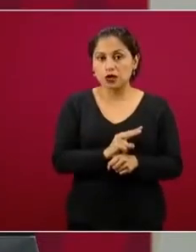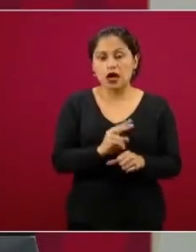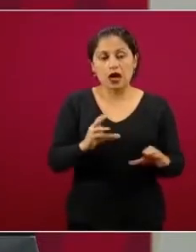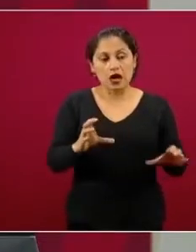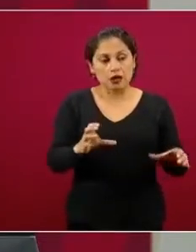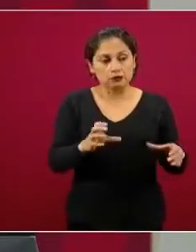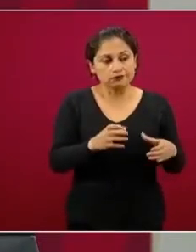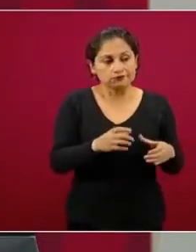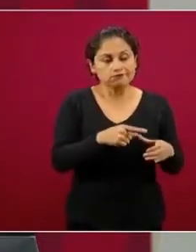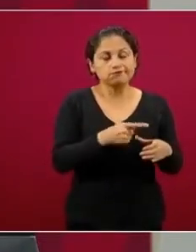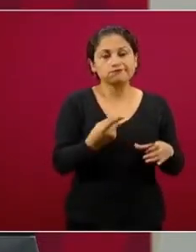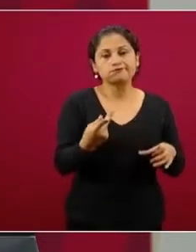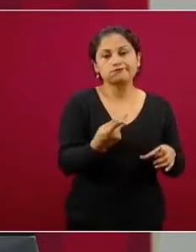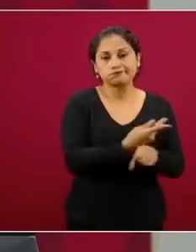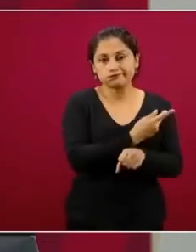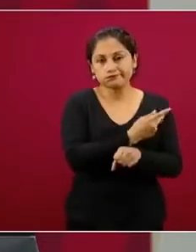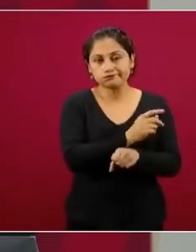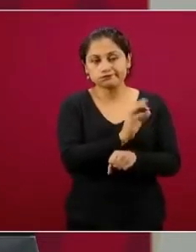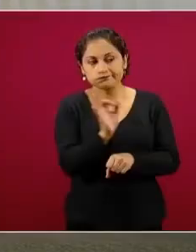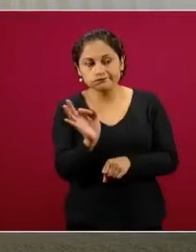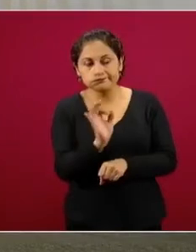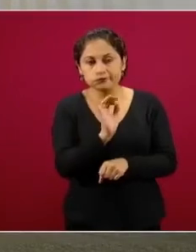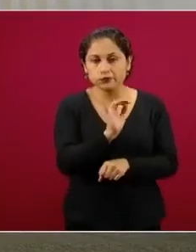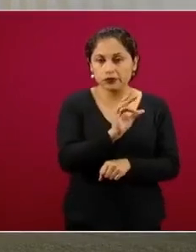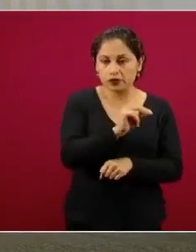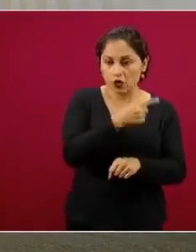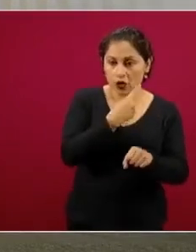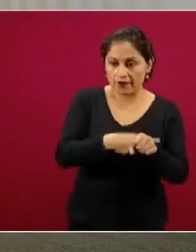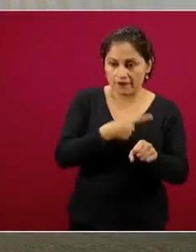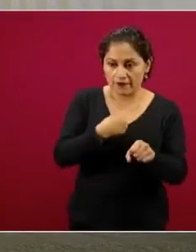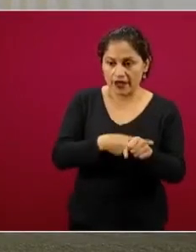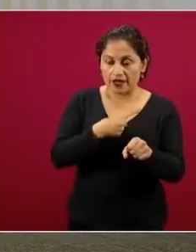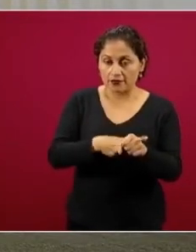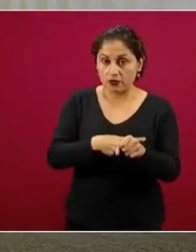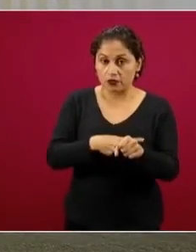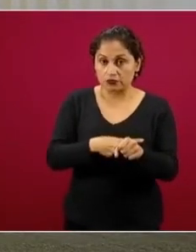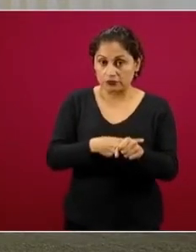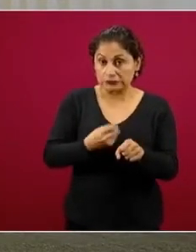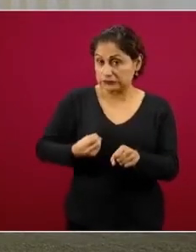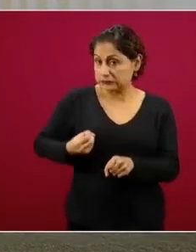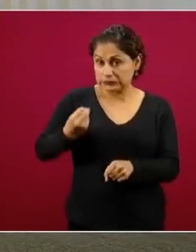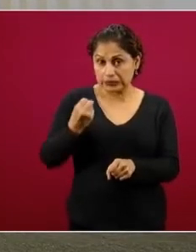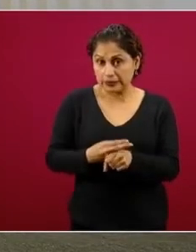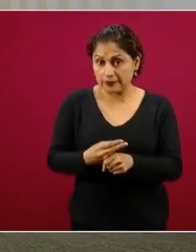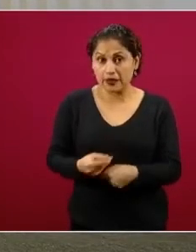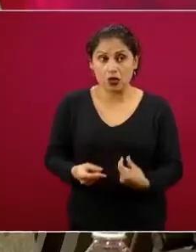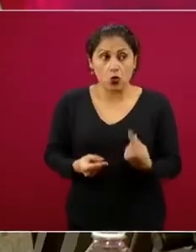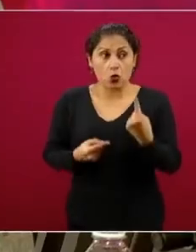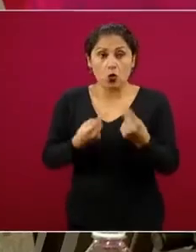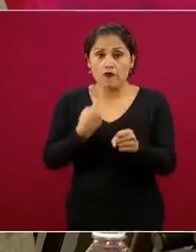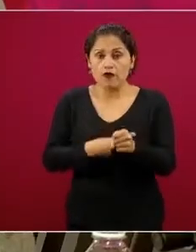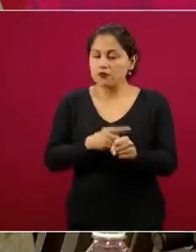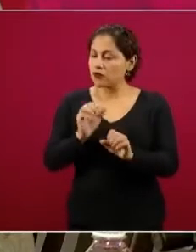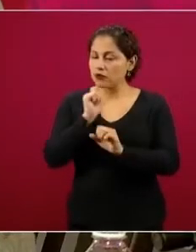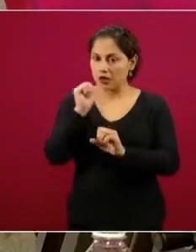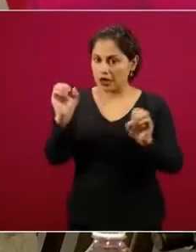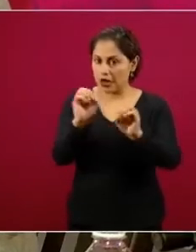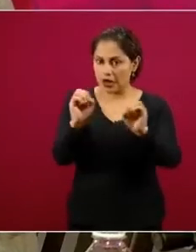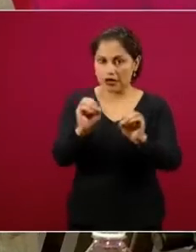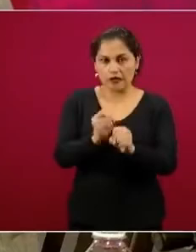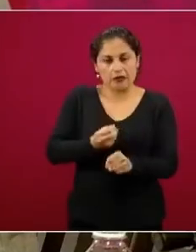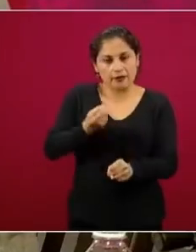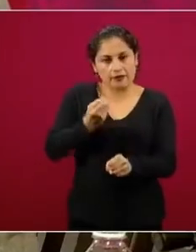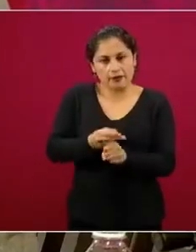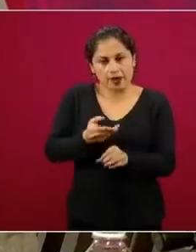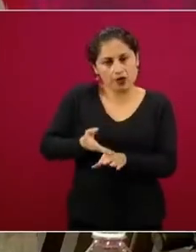comunitaria, centrada en casos sospechosos, desde antes de que tuviéramos el primer caso confirmado. Gracias a tener esa vigilancia instalada, que empezó